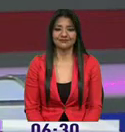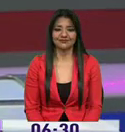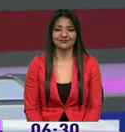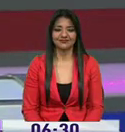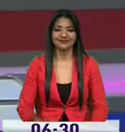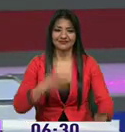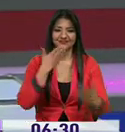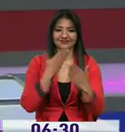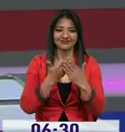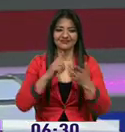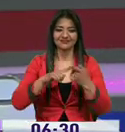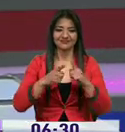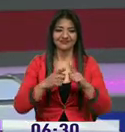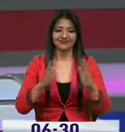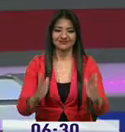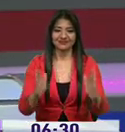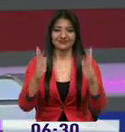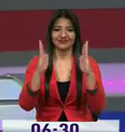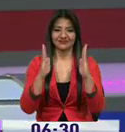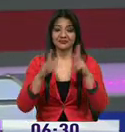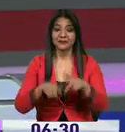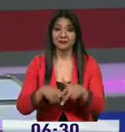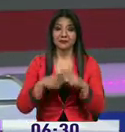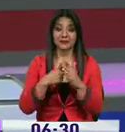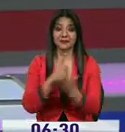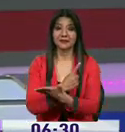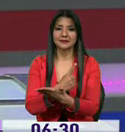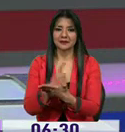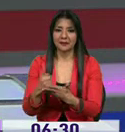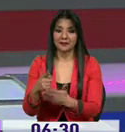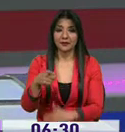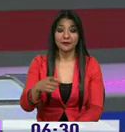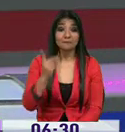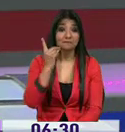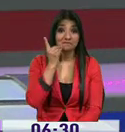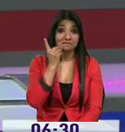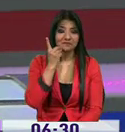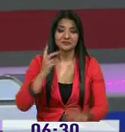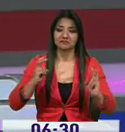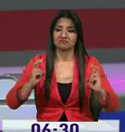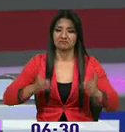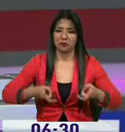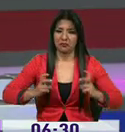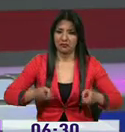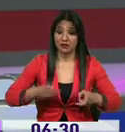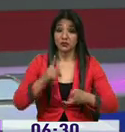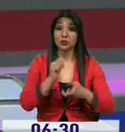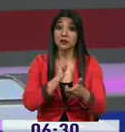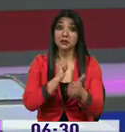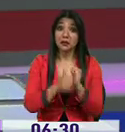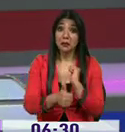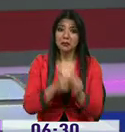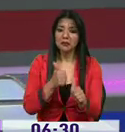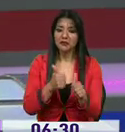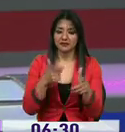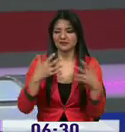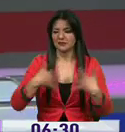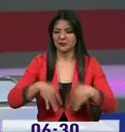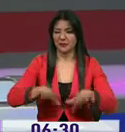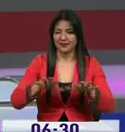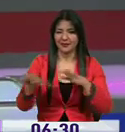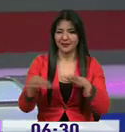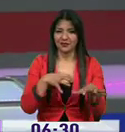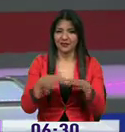Gracias, queridos amigos, por acompañarnos en este inicio de semana. Aprovecho si está desayunando, si está haciendo deporte, póngale toda la buena energía para que este lunes